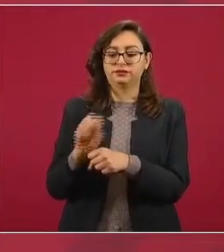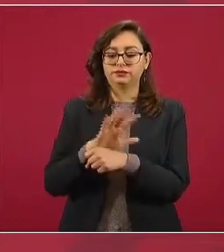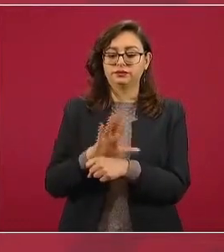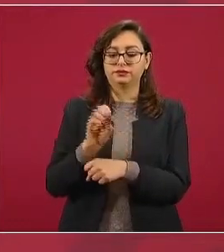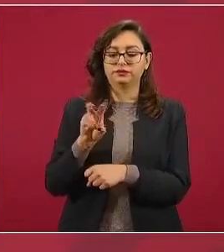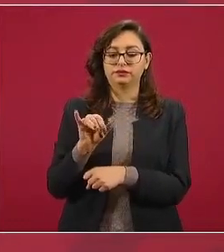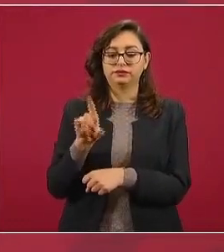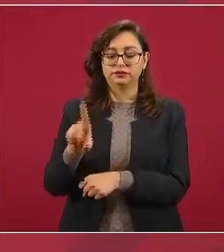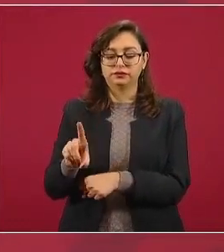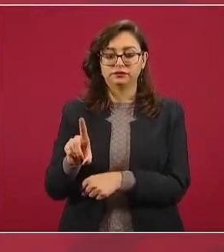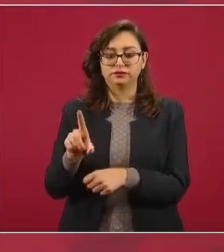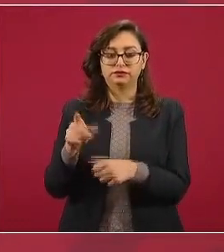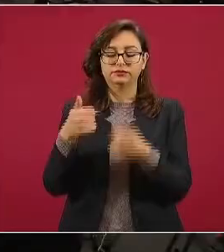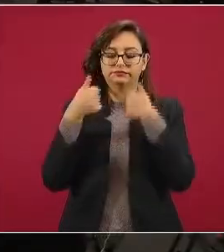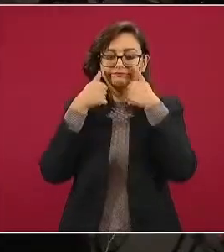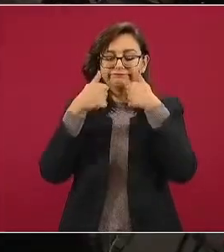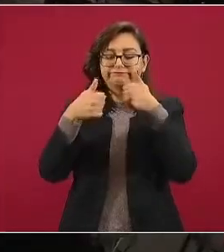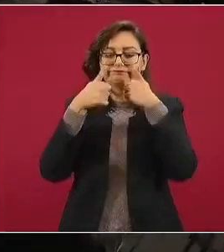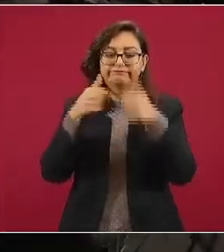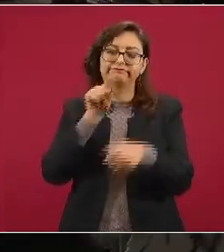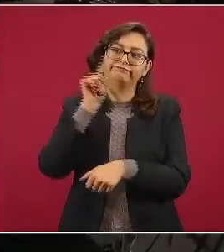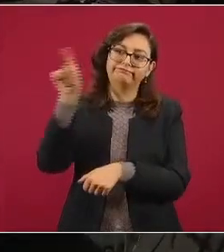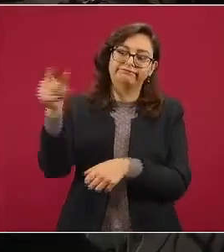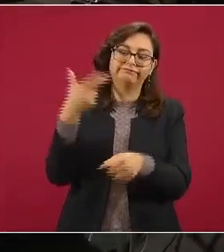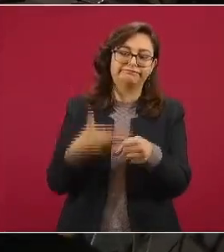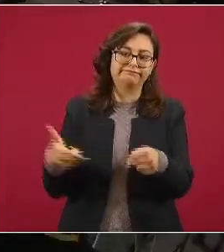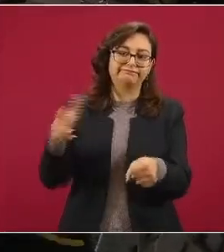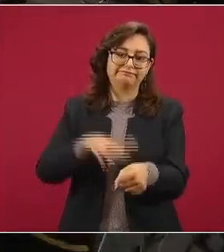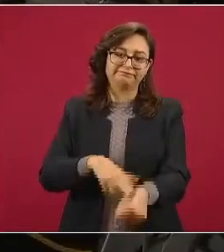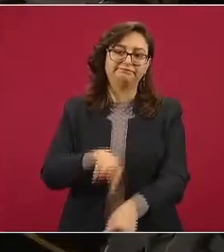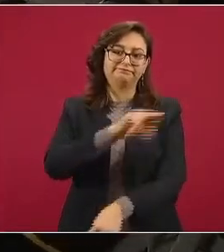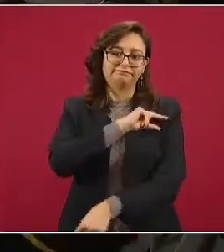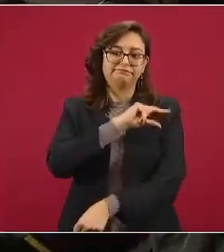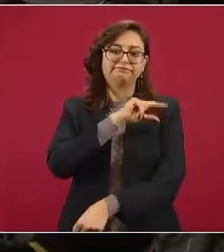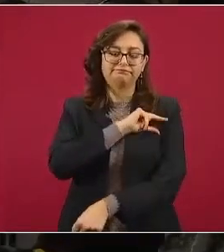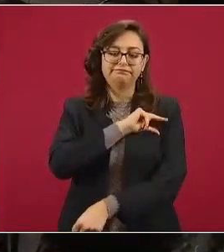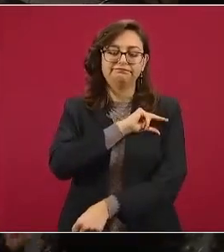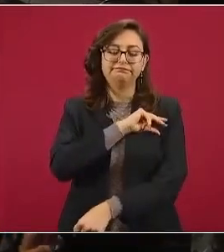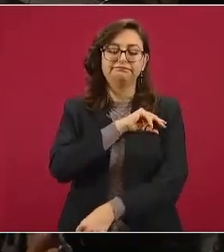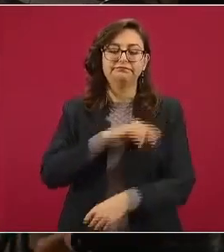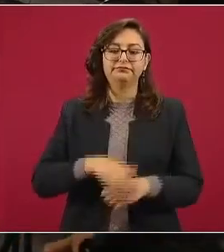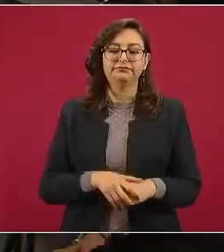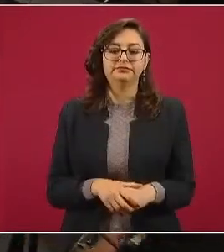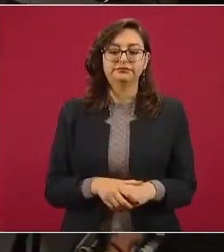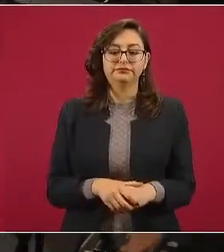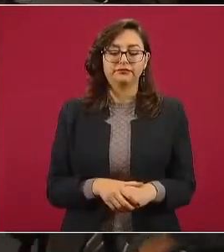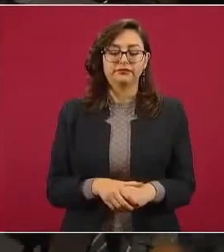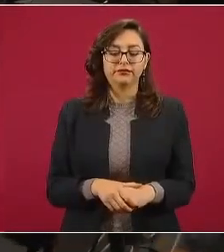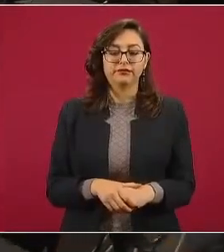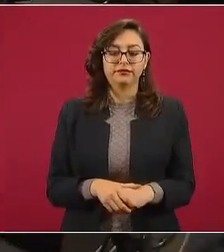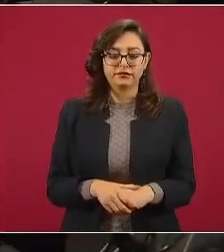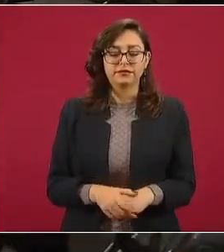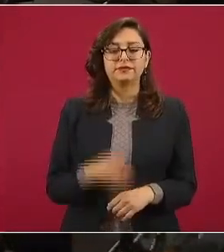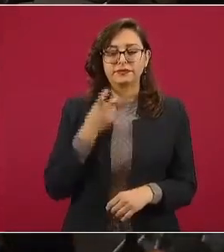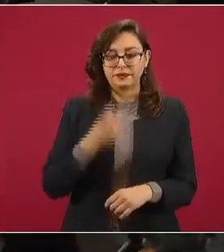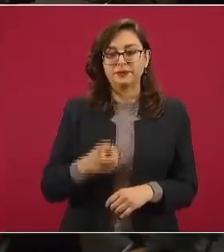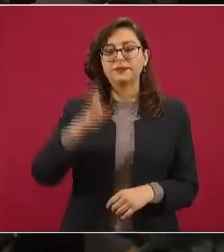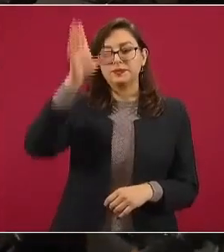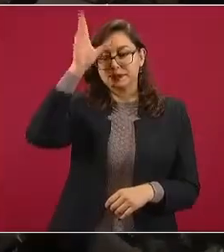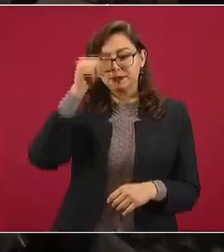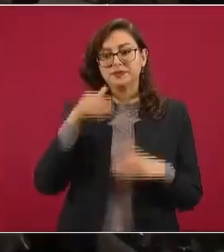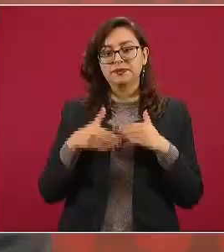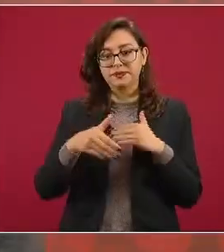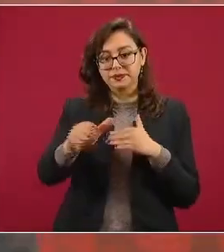privado puedan estar a disposición. Este es parte del convenio.